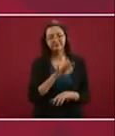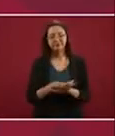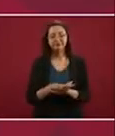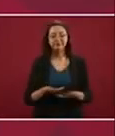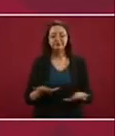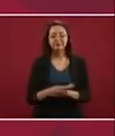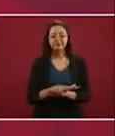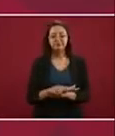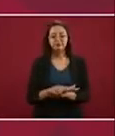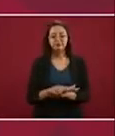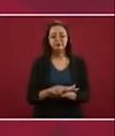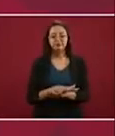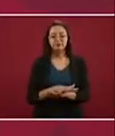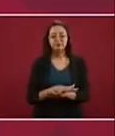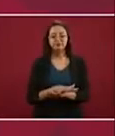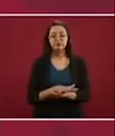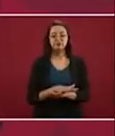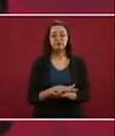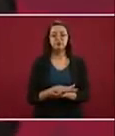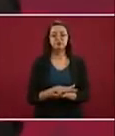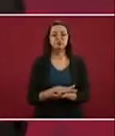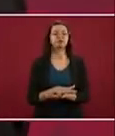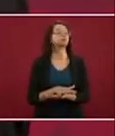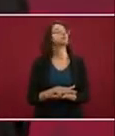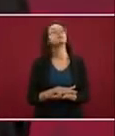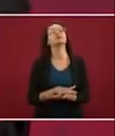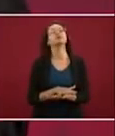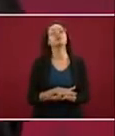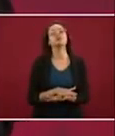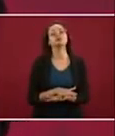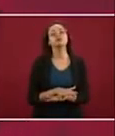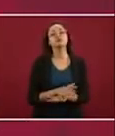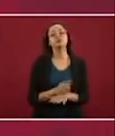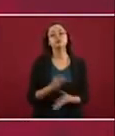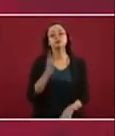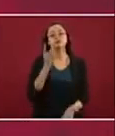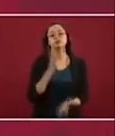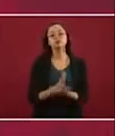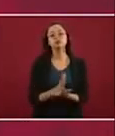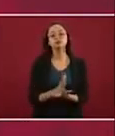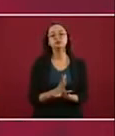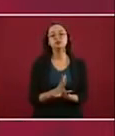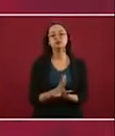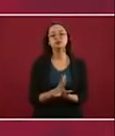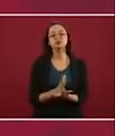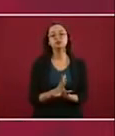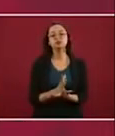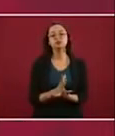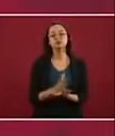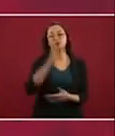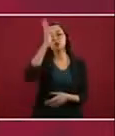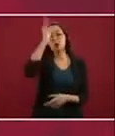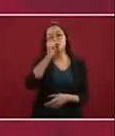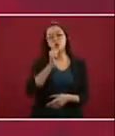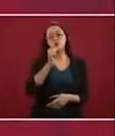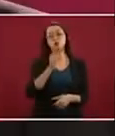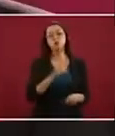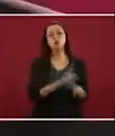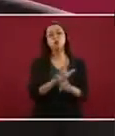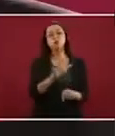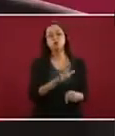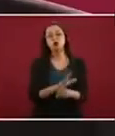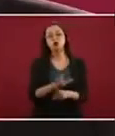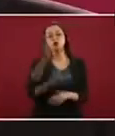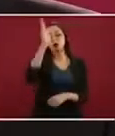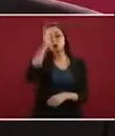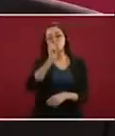nivel nacional por no sentirse bien representados ante el presidente de México. Si bien es cierto que esta ruptura muestra